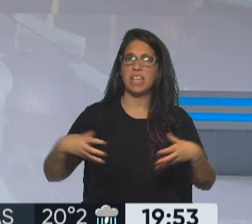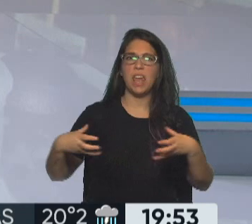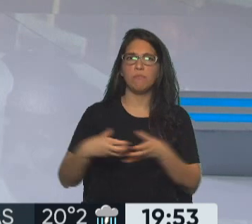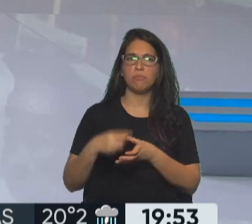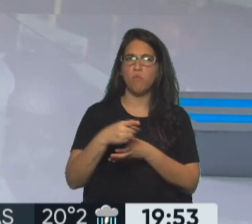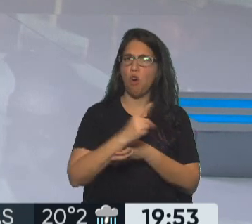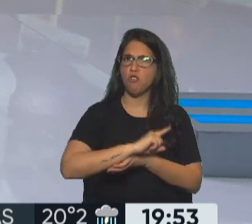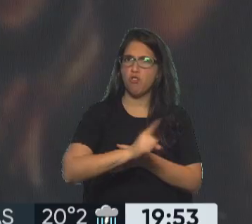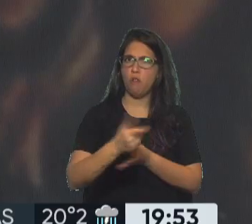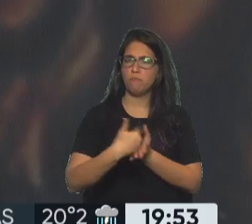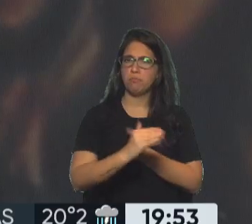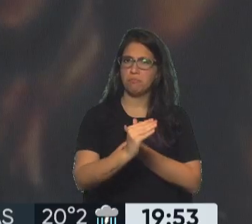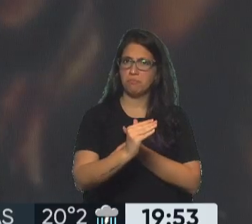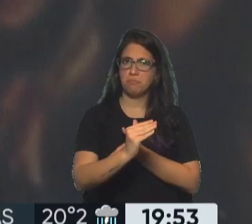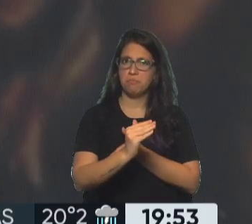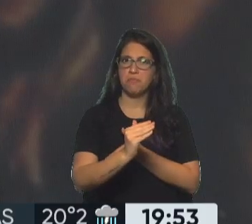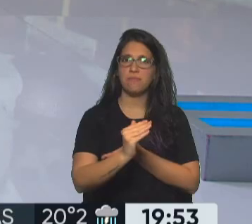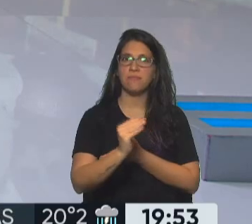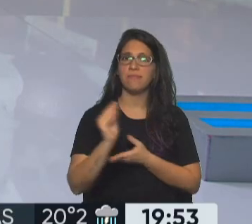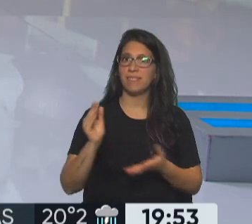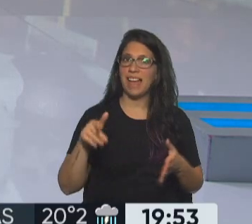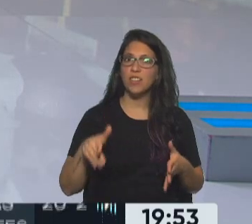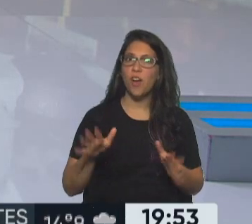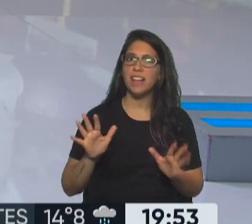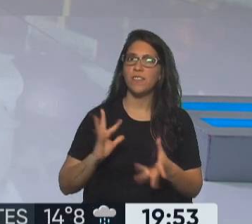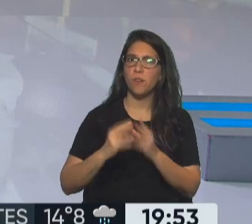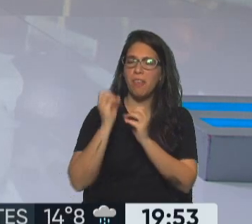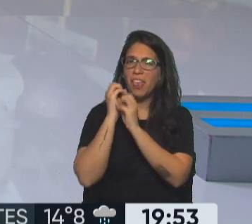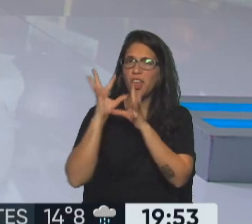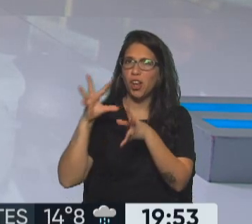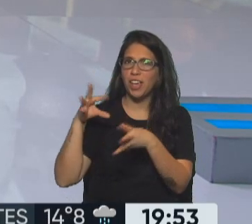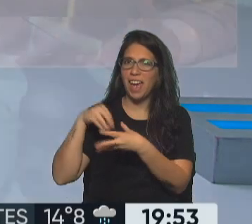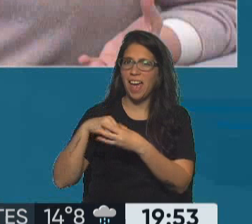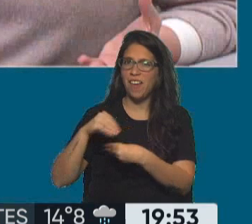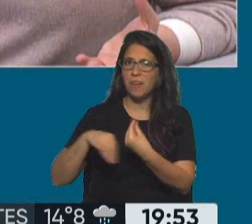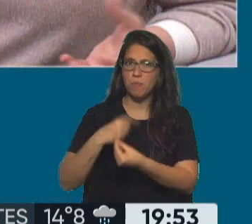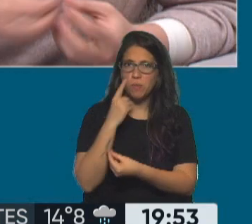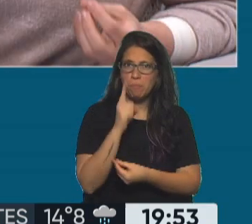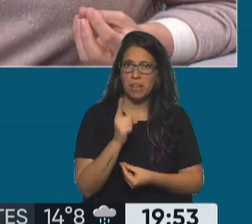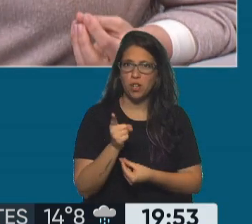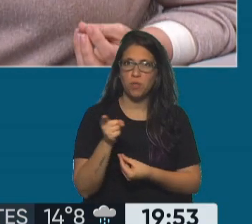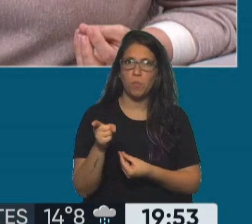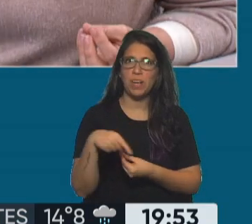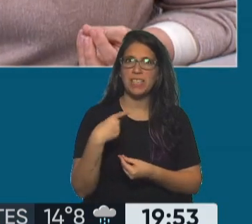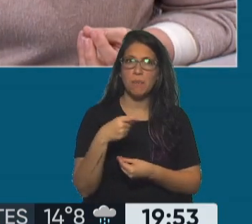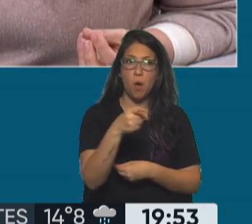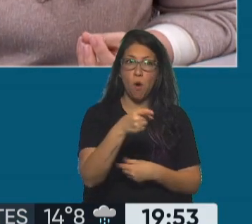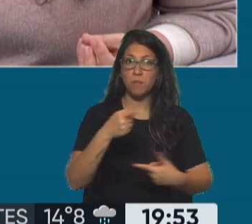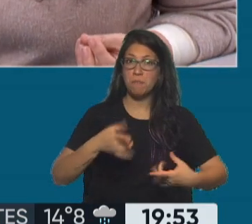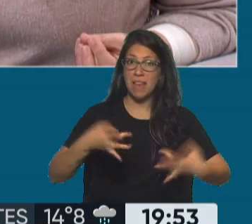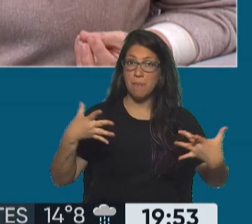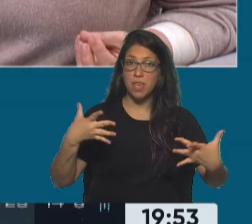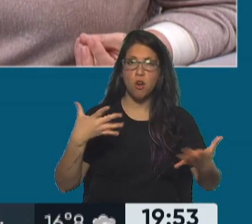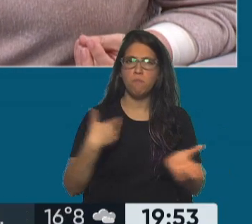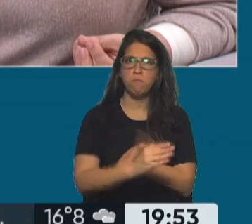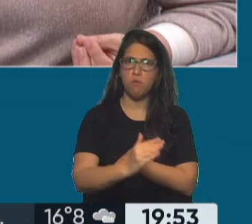familia. Es la lógica que subyace en estos marcos ideológicos, que por eso son tan peligrosos también, ¿no? Porque esto en el seno